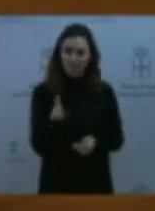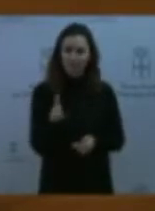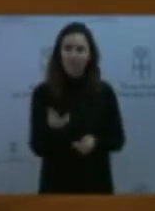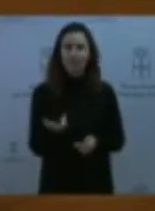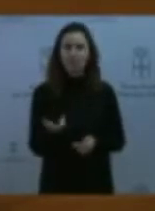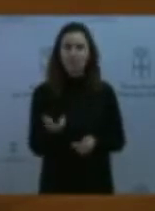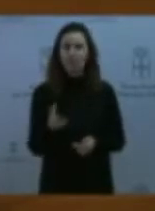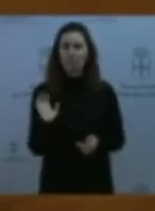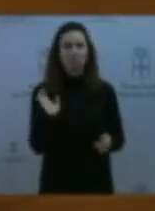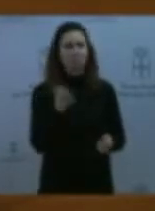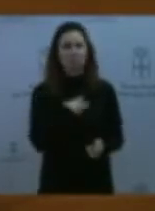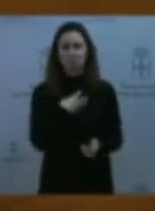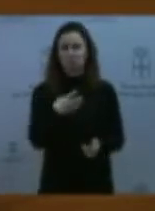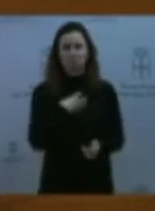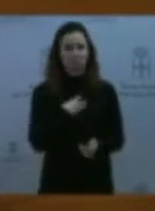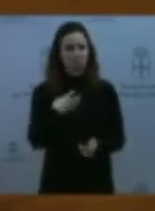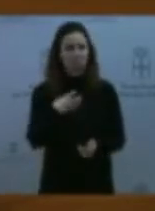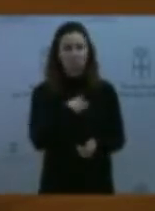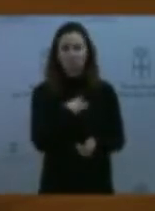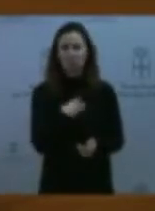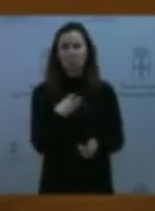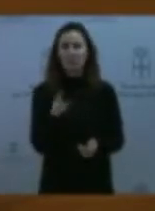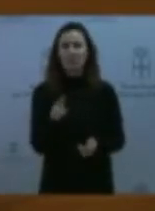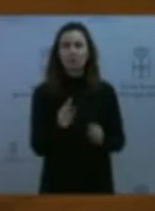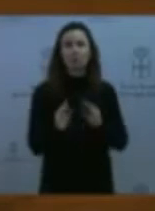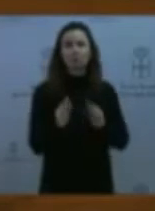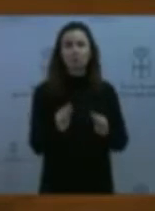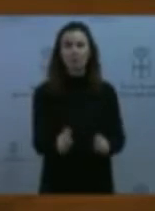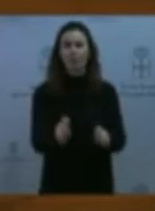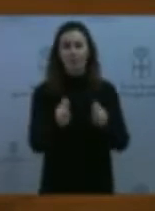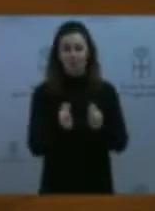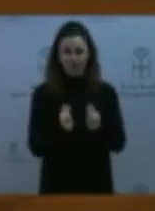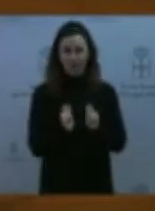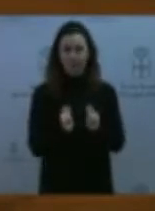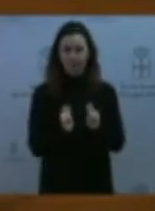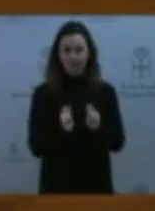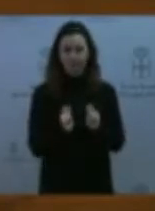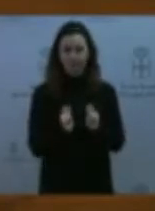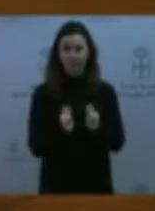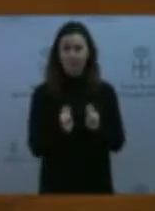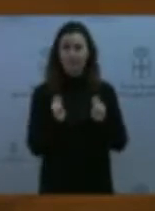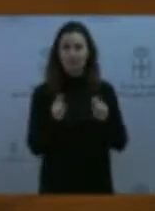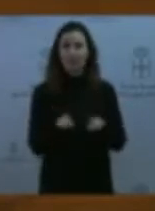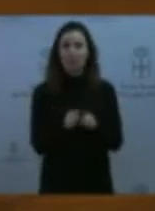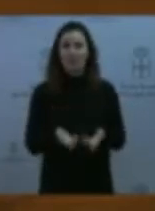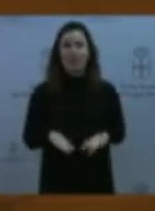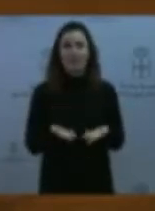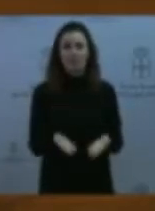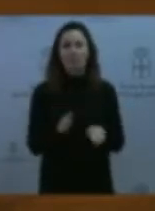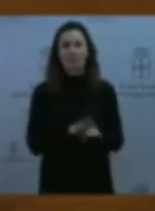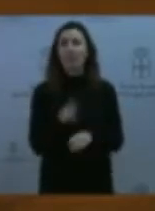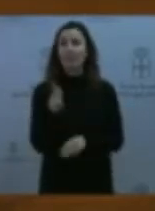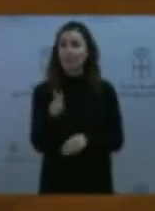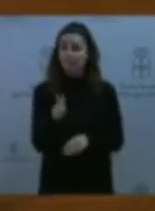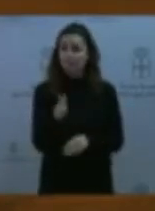derechos establecidos de ayudas que tienen derecho cada persona que